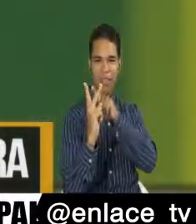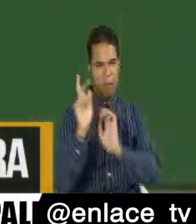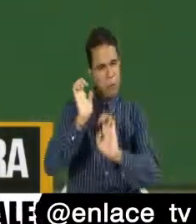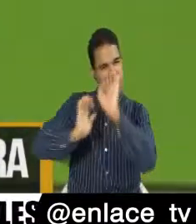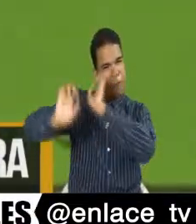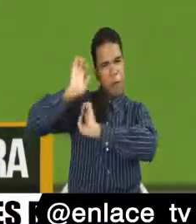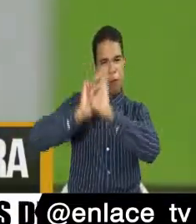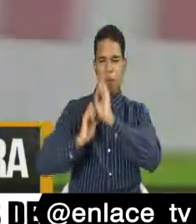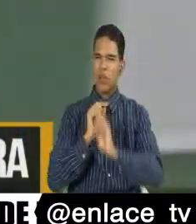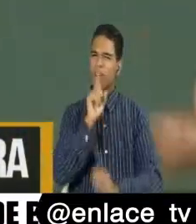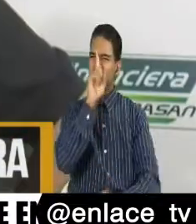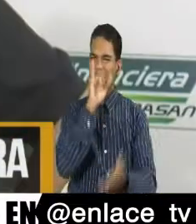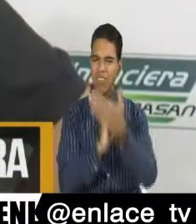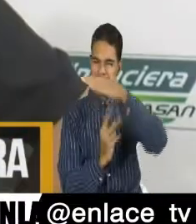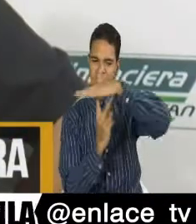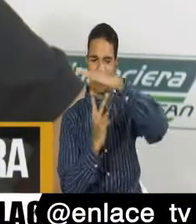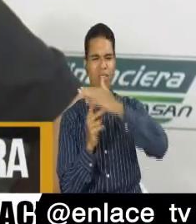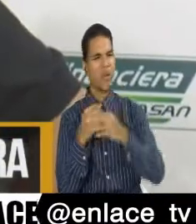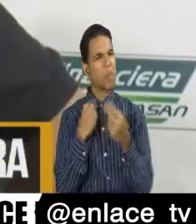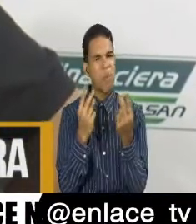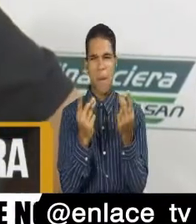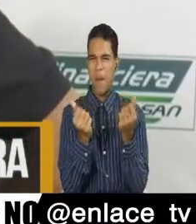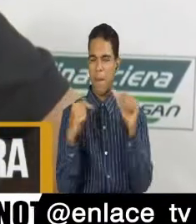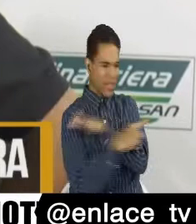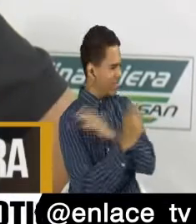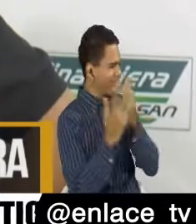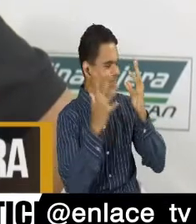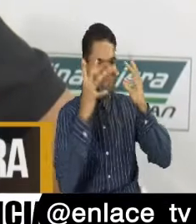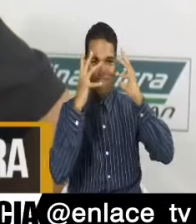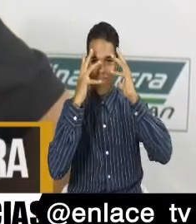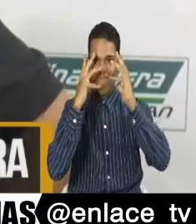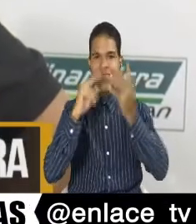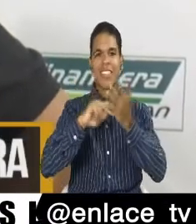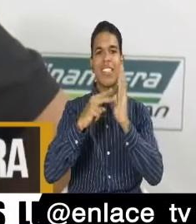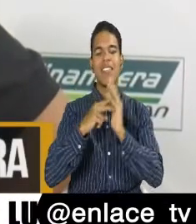muy rápido y a partir de ahí cambia parte de la propuesta. Fuera